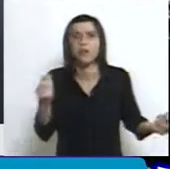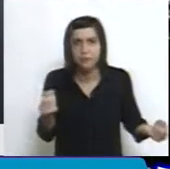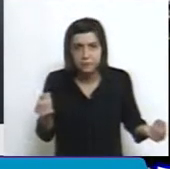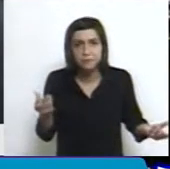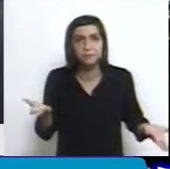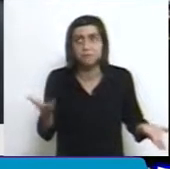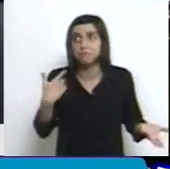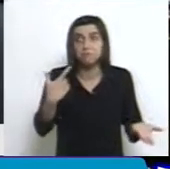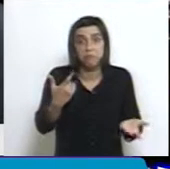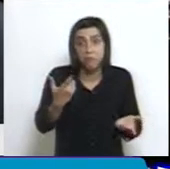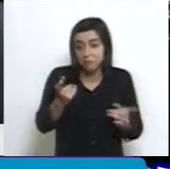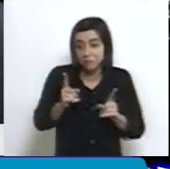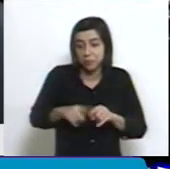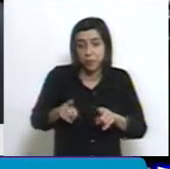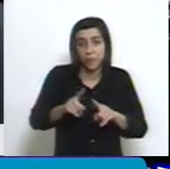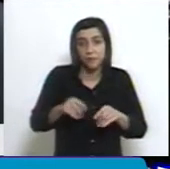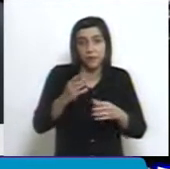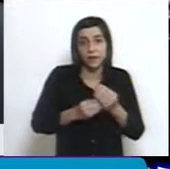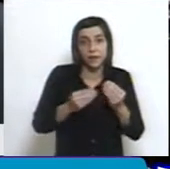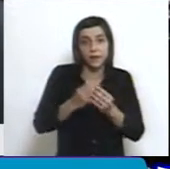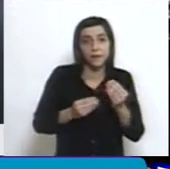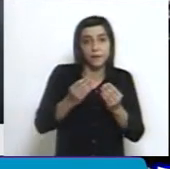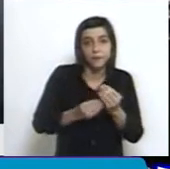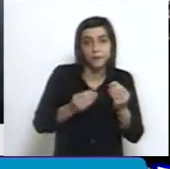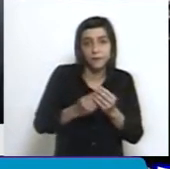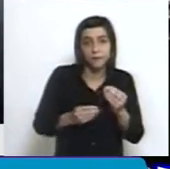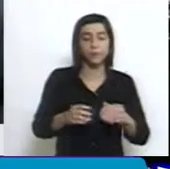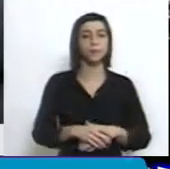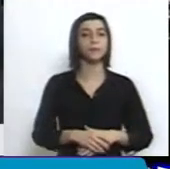sistemáticamente en todos los proyectos que envió el Poder Ejecutivo.